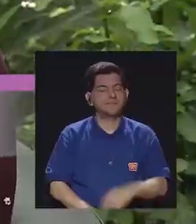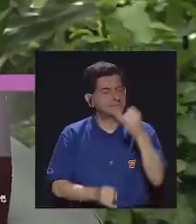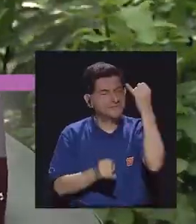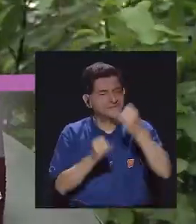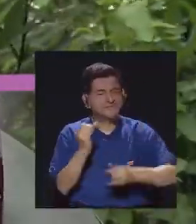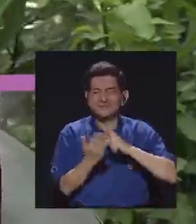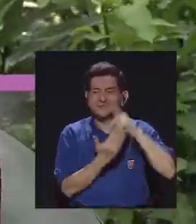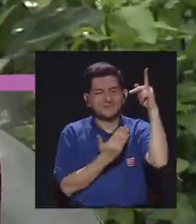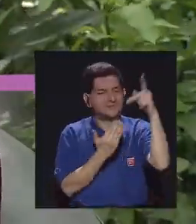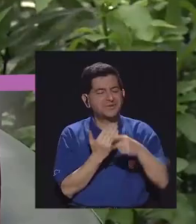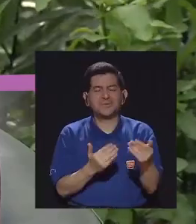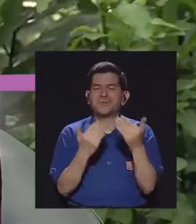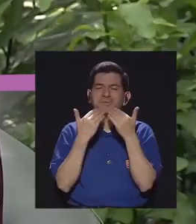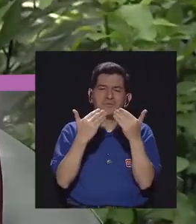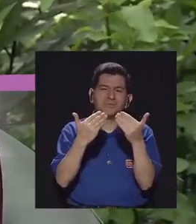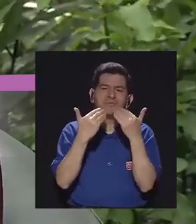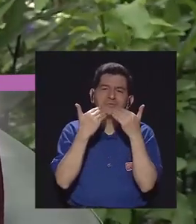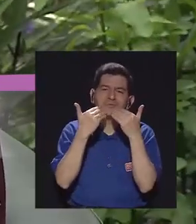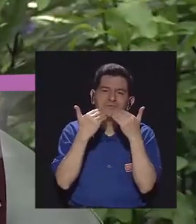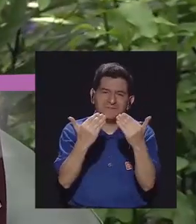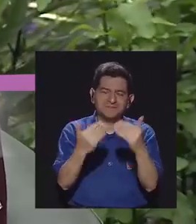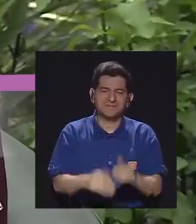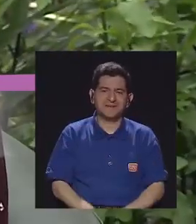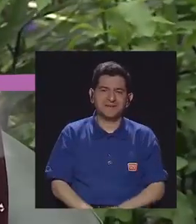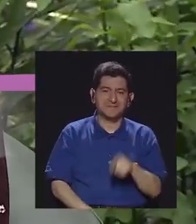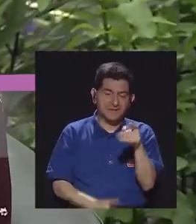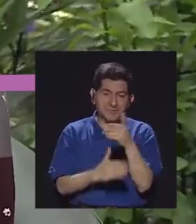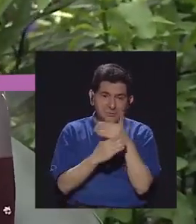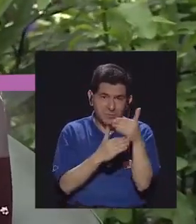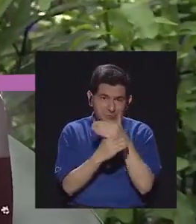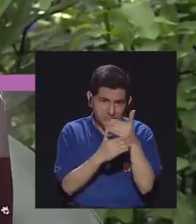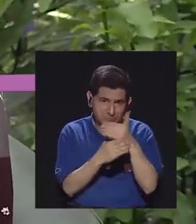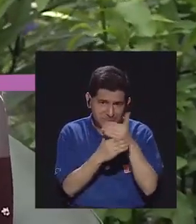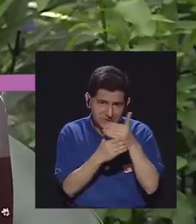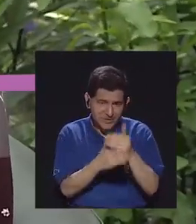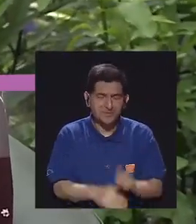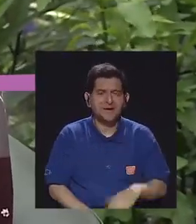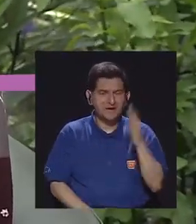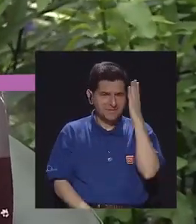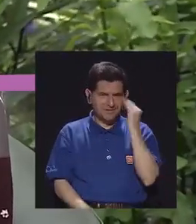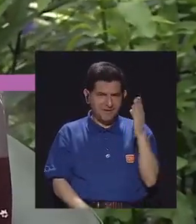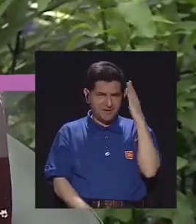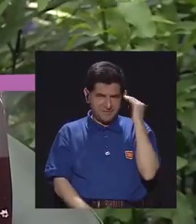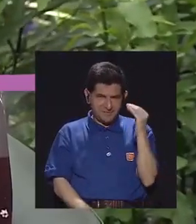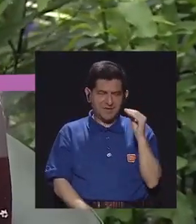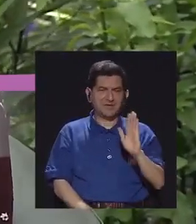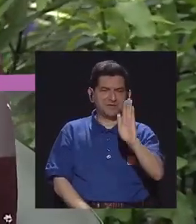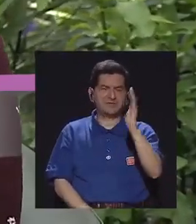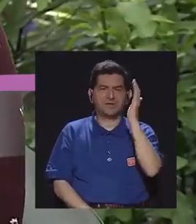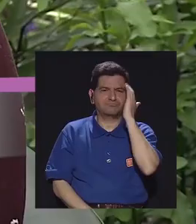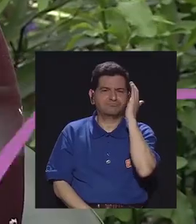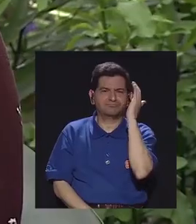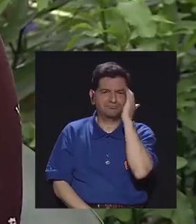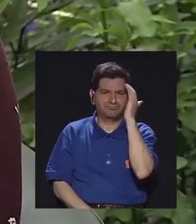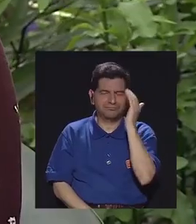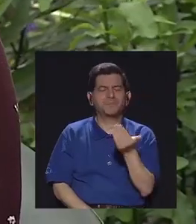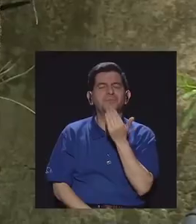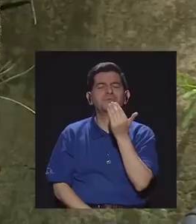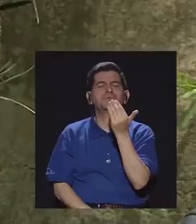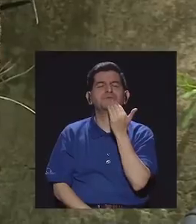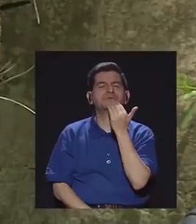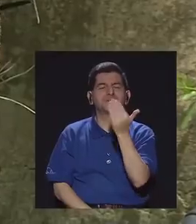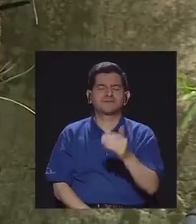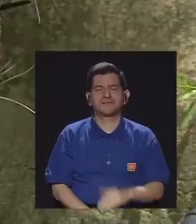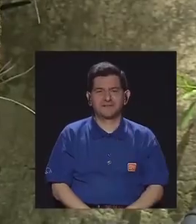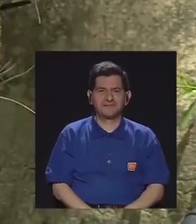hemos llegado al final del programa. Uh-huh. Agradecerle el compartir sus experiencias y sus conocimientos. Con